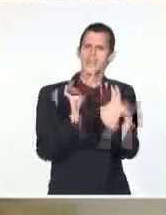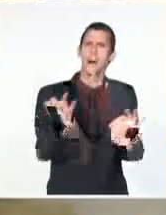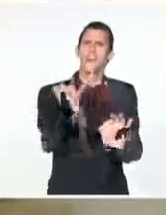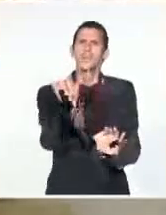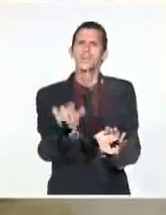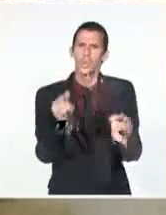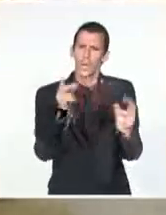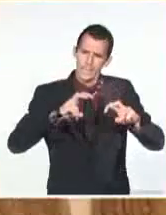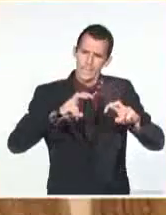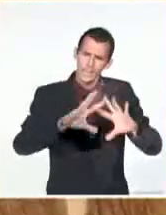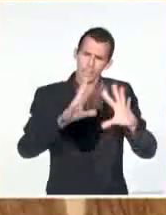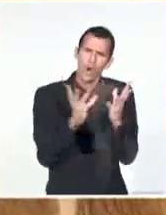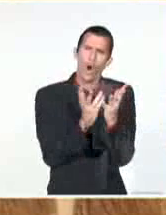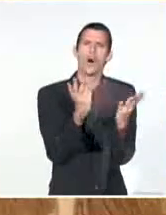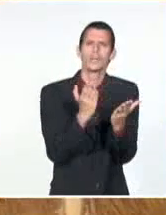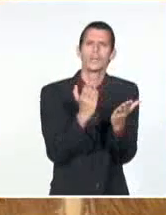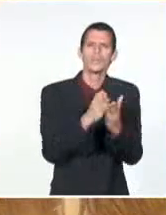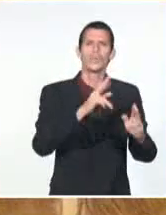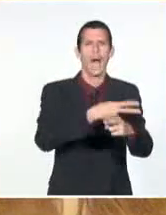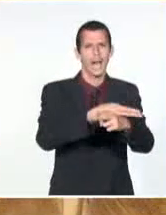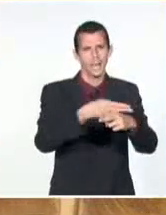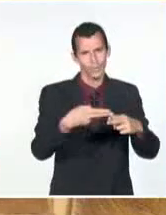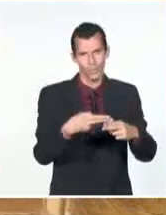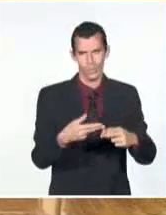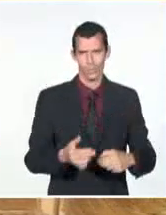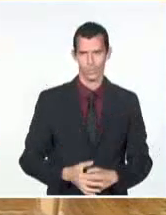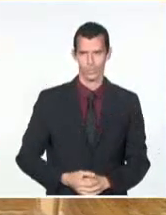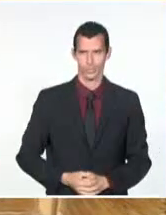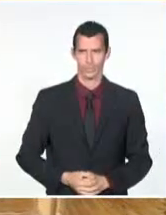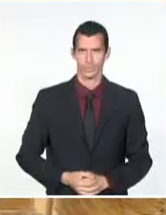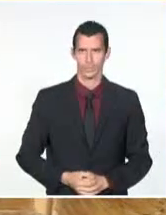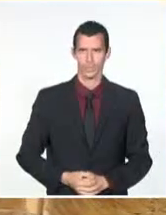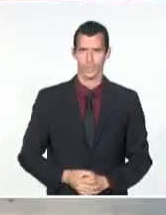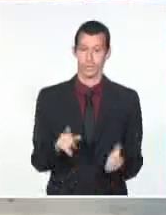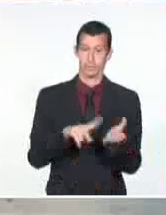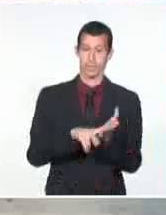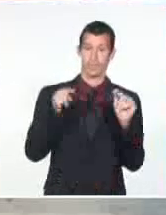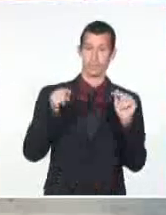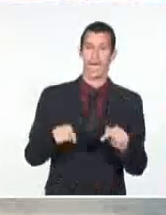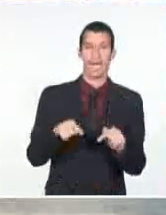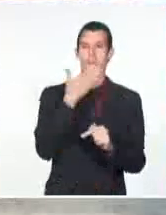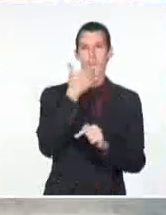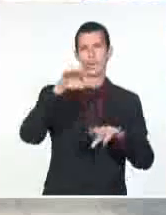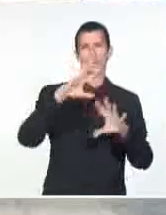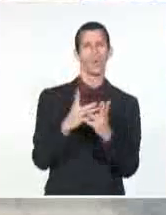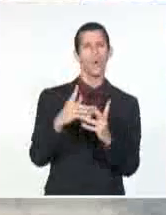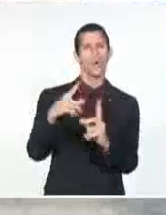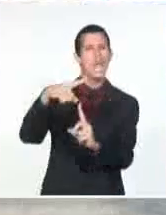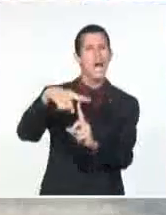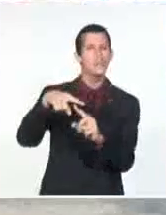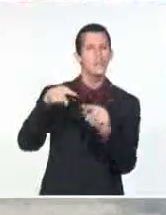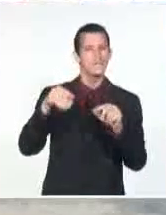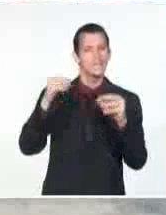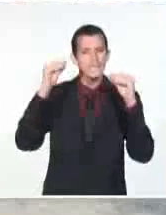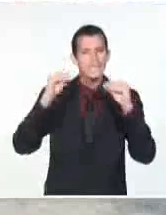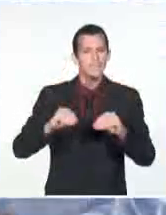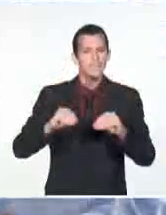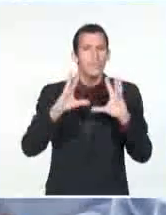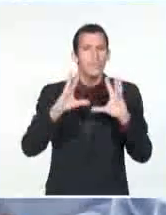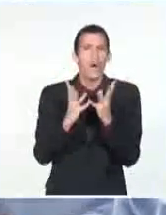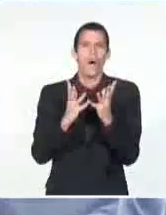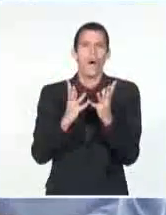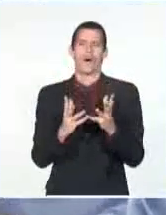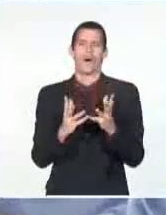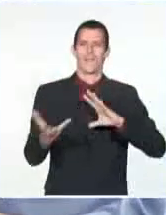de Cuba en la provincia durante el actual calendario es uno de los mejores del país por la dedicación de sus historiadores en la preservación